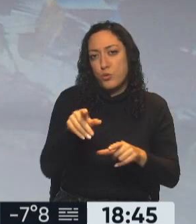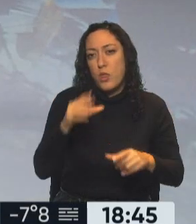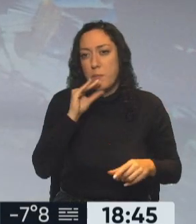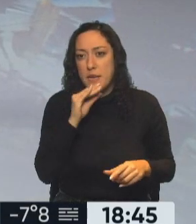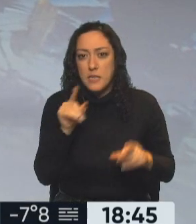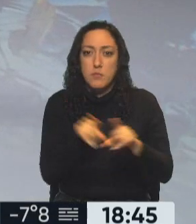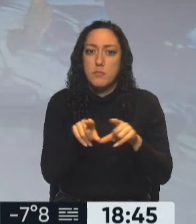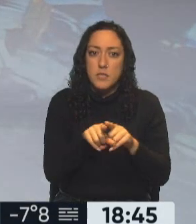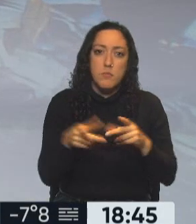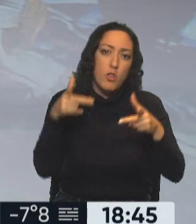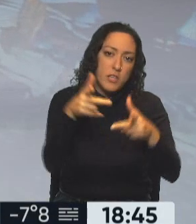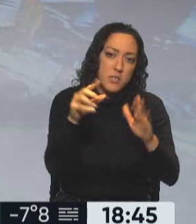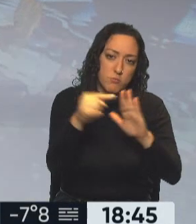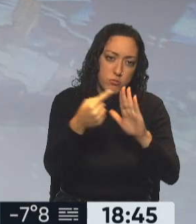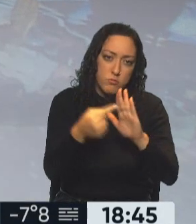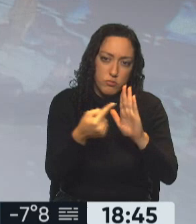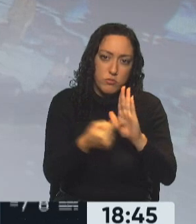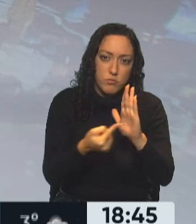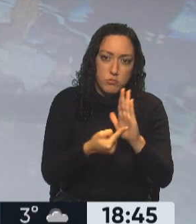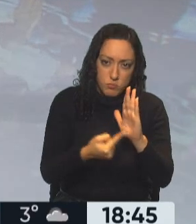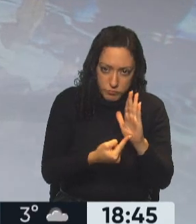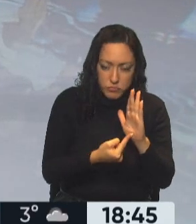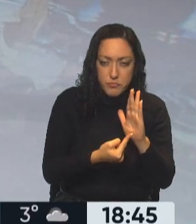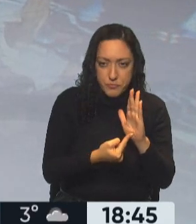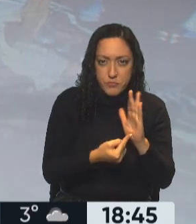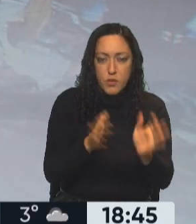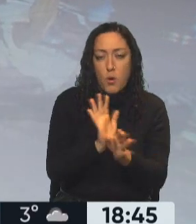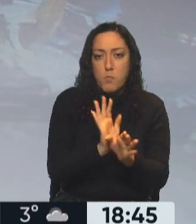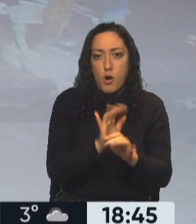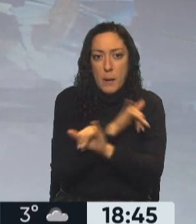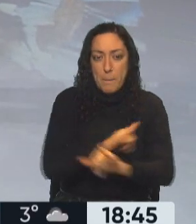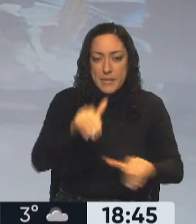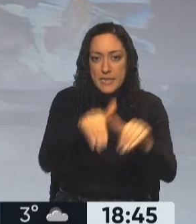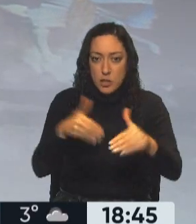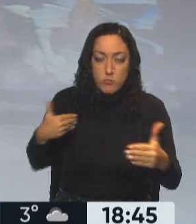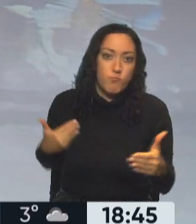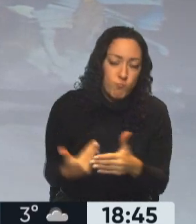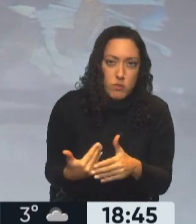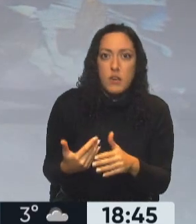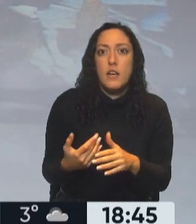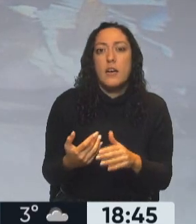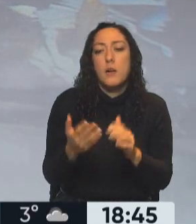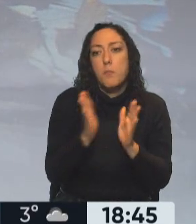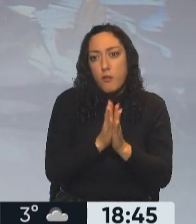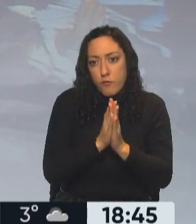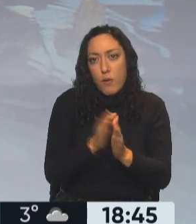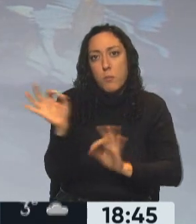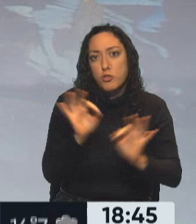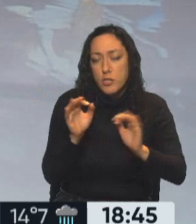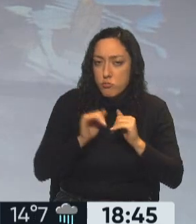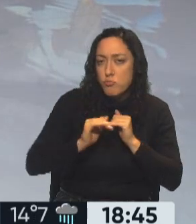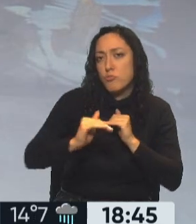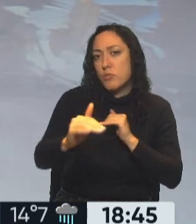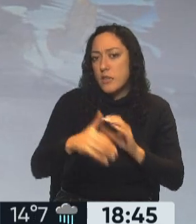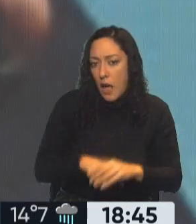él mismo señala que a contrarreloj de la campaña electoral le pide sustentar Incluso el proyecto claro